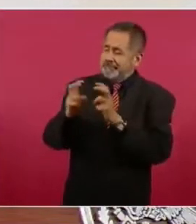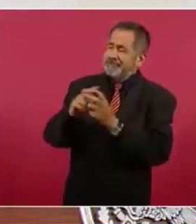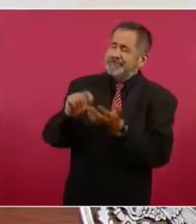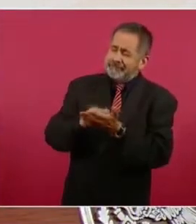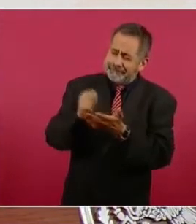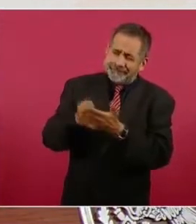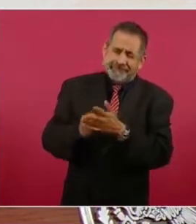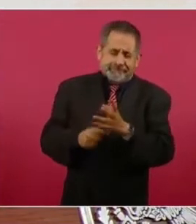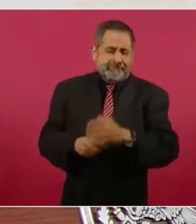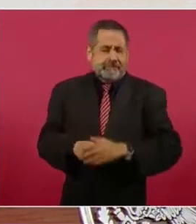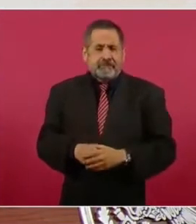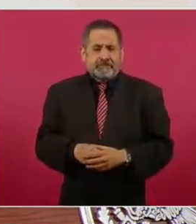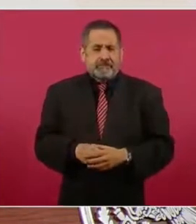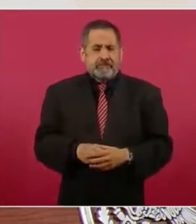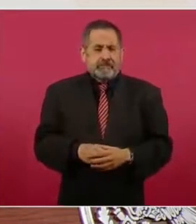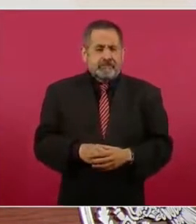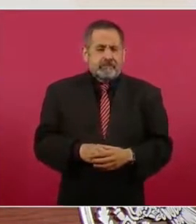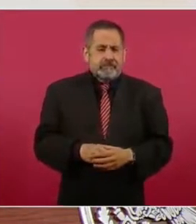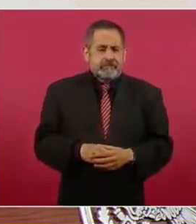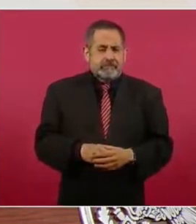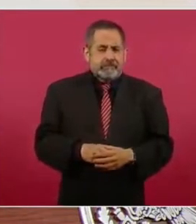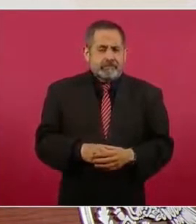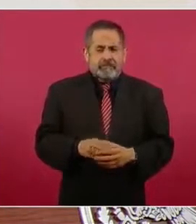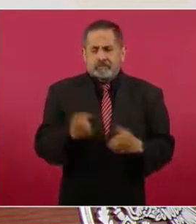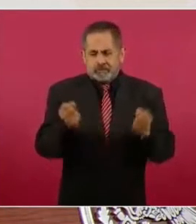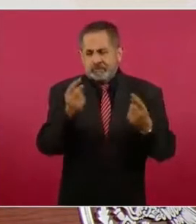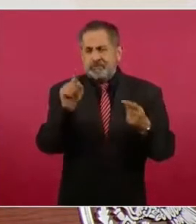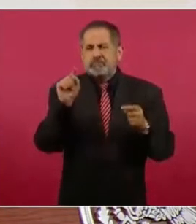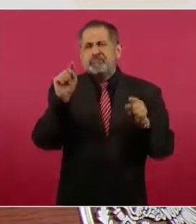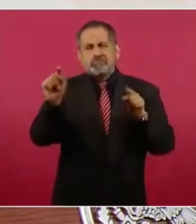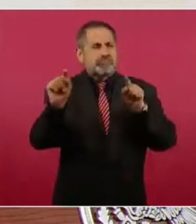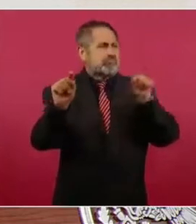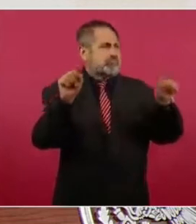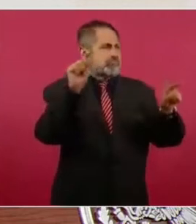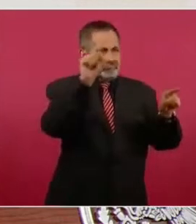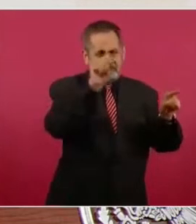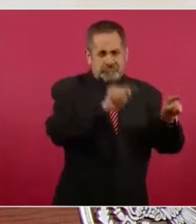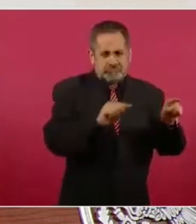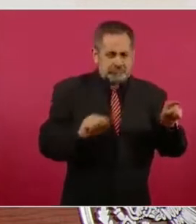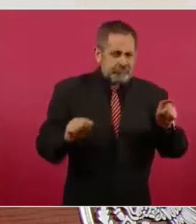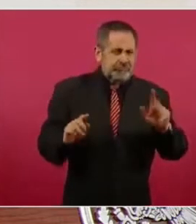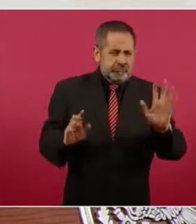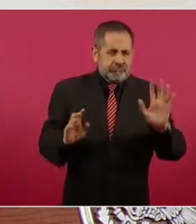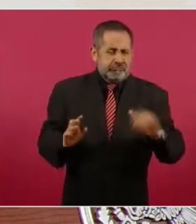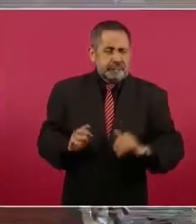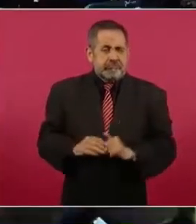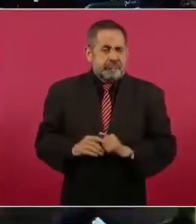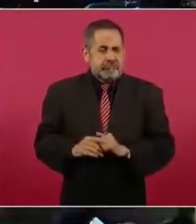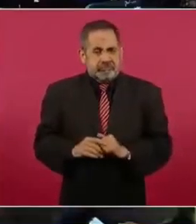Tamaulipas, ¿sí? Y muchas otras, ¿sí?,